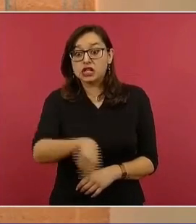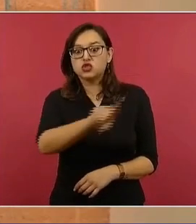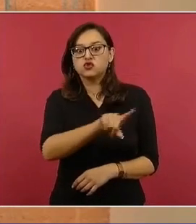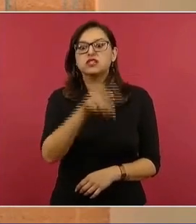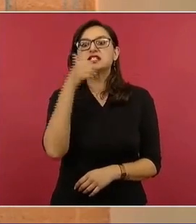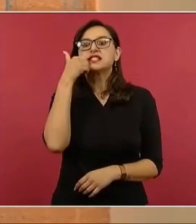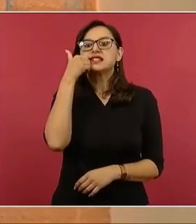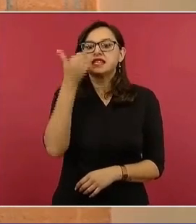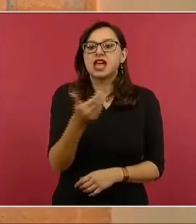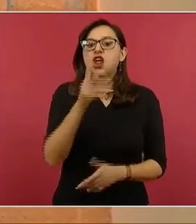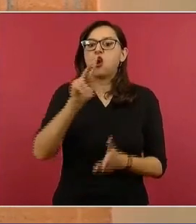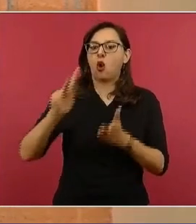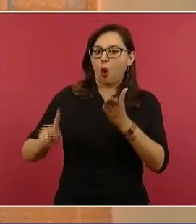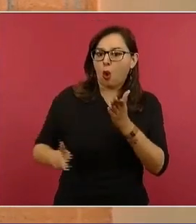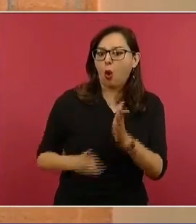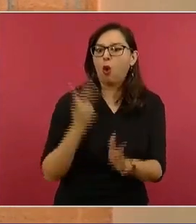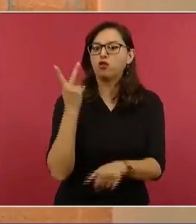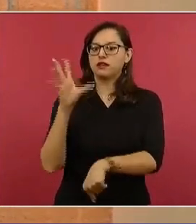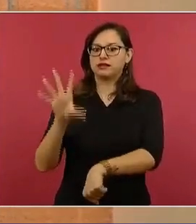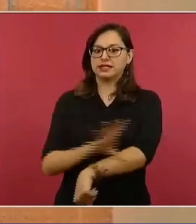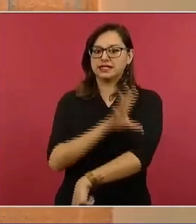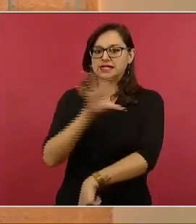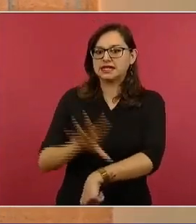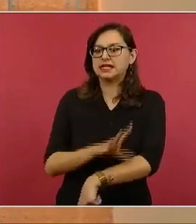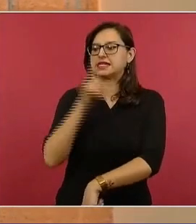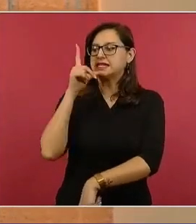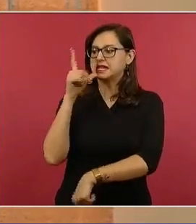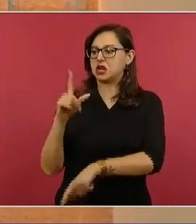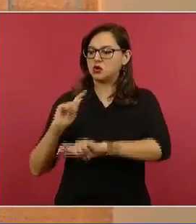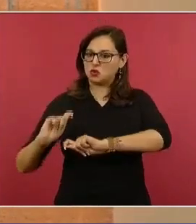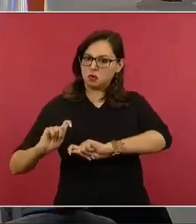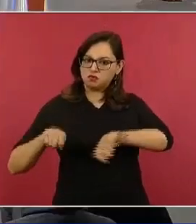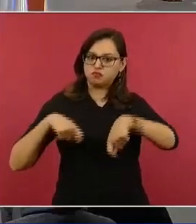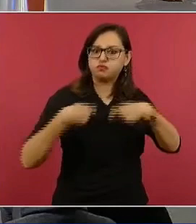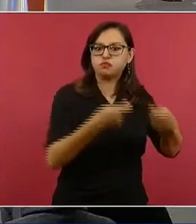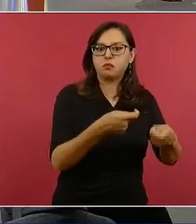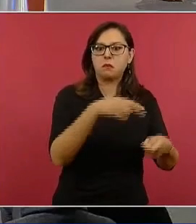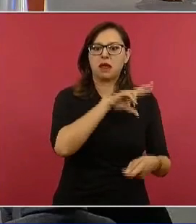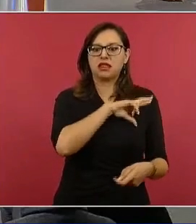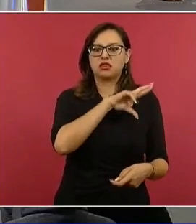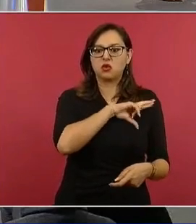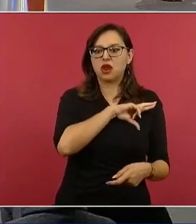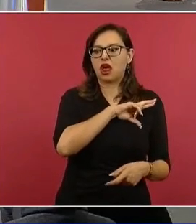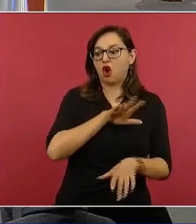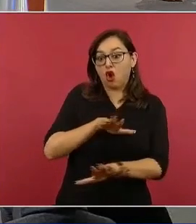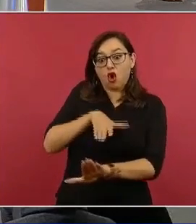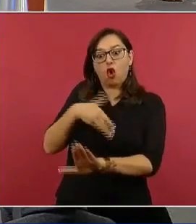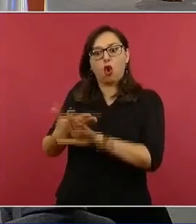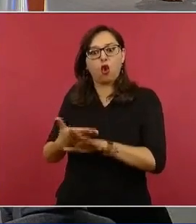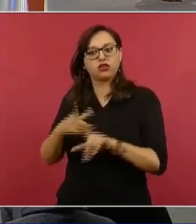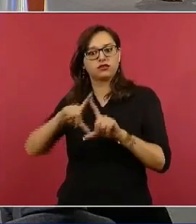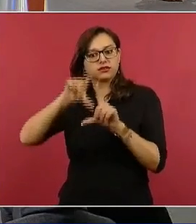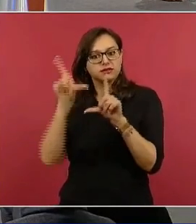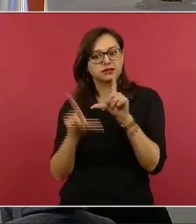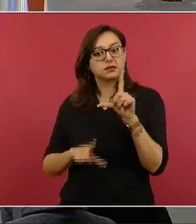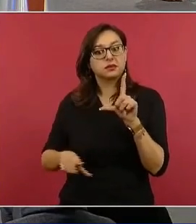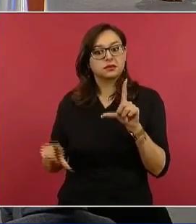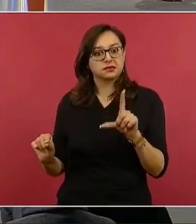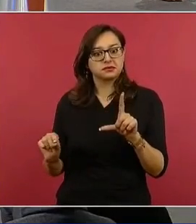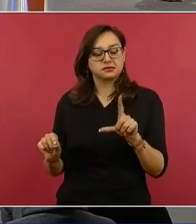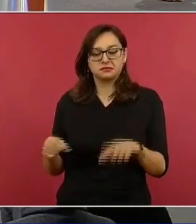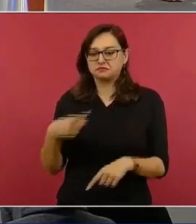nuestros recursos energéticos a intereses ajenos a la nación que conformamos.